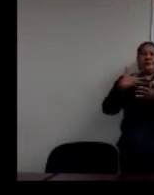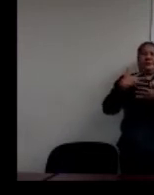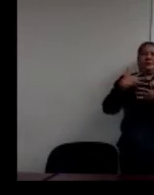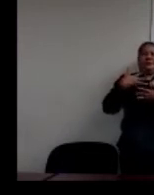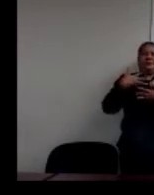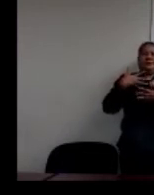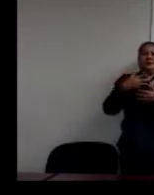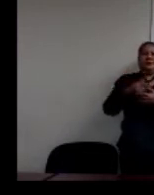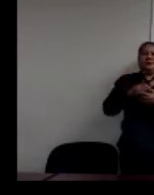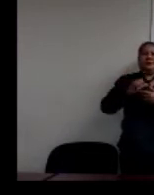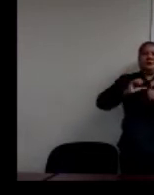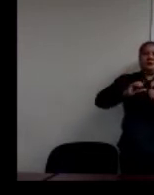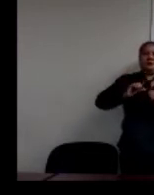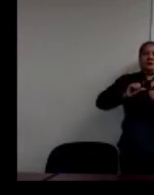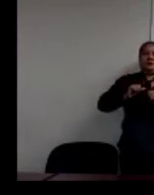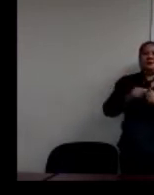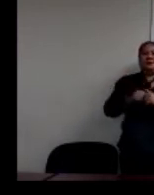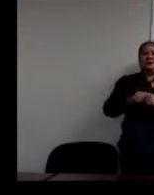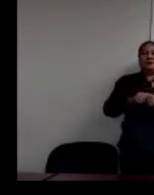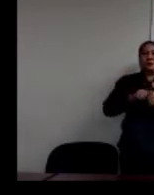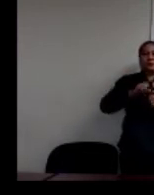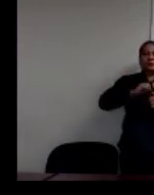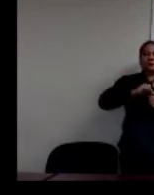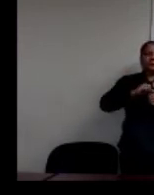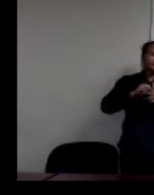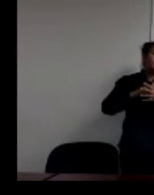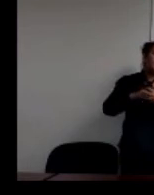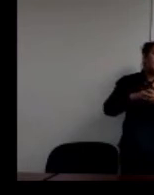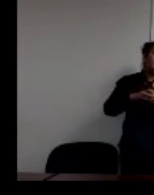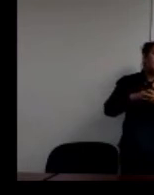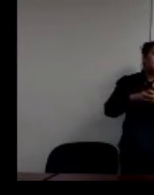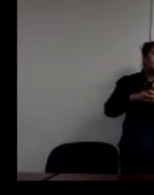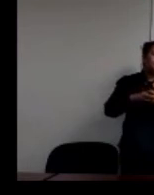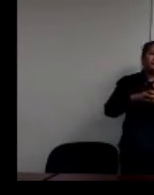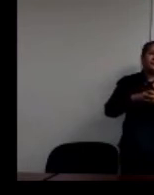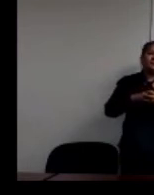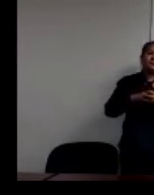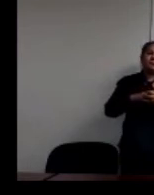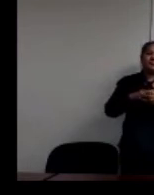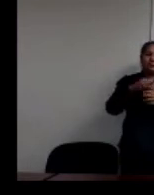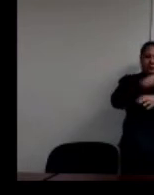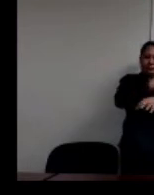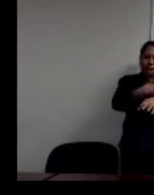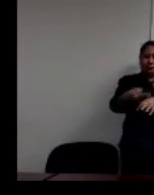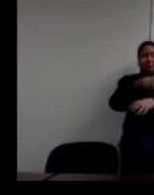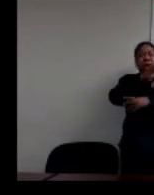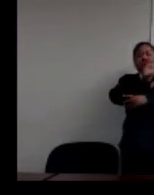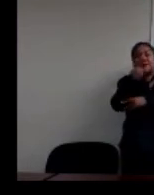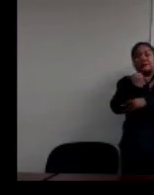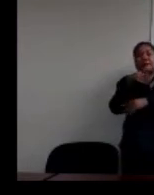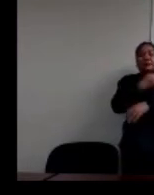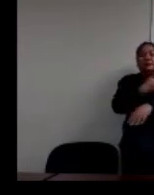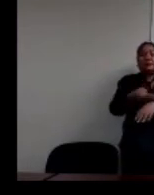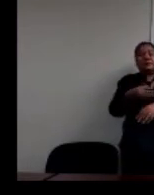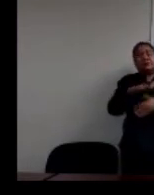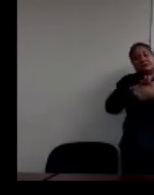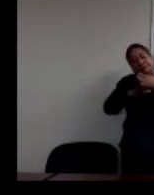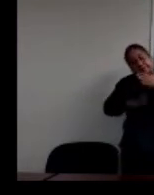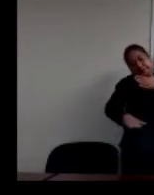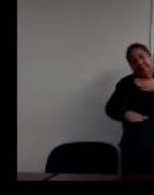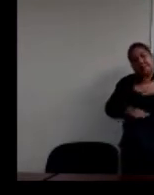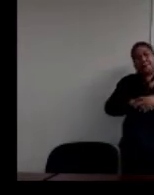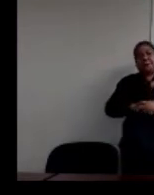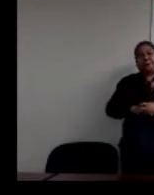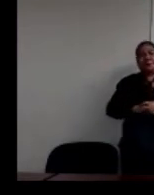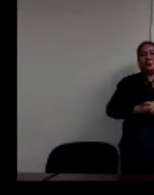una depresión secundaria a la muerte o fallecimiento de un familiar, o depresión de algún tipo, y vamos a